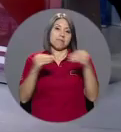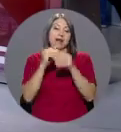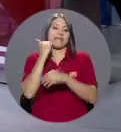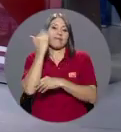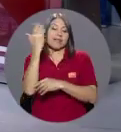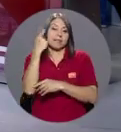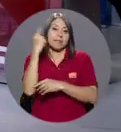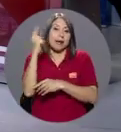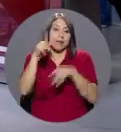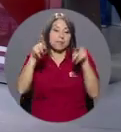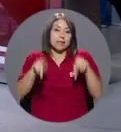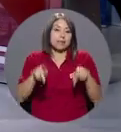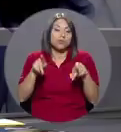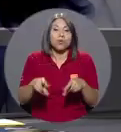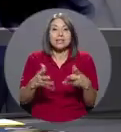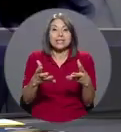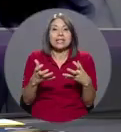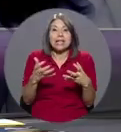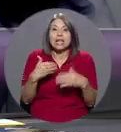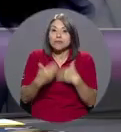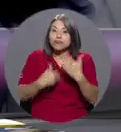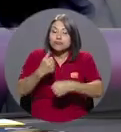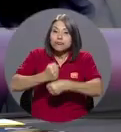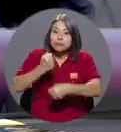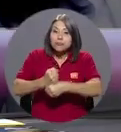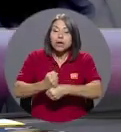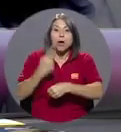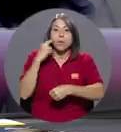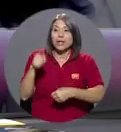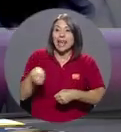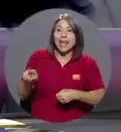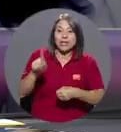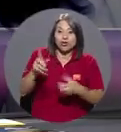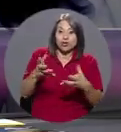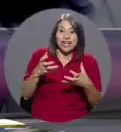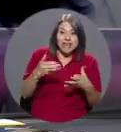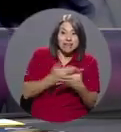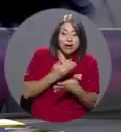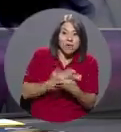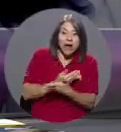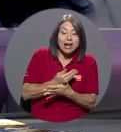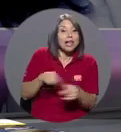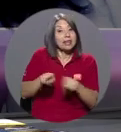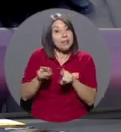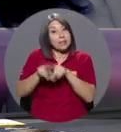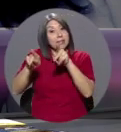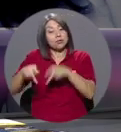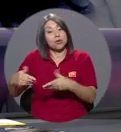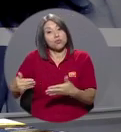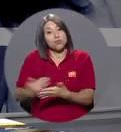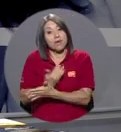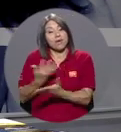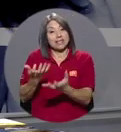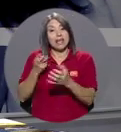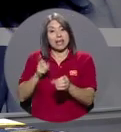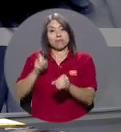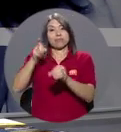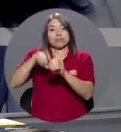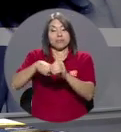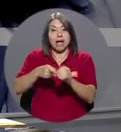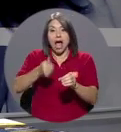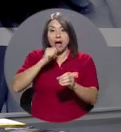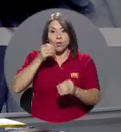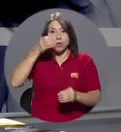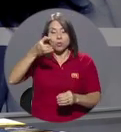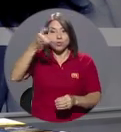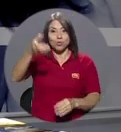pues todo es mucho más fácil para los productores actuales, porque ellos tienen que estar renovando, y para los que quieren introducirse en el desarrollo